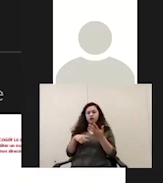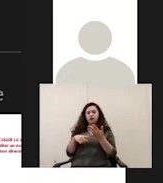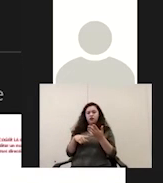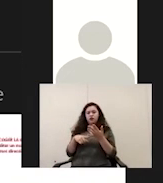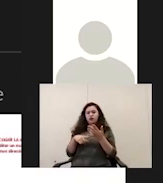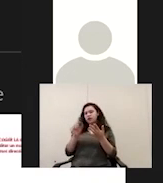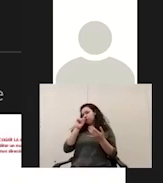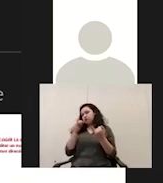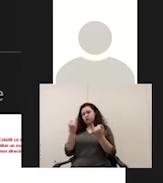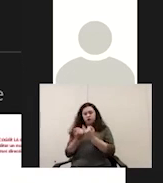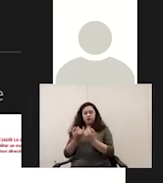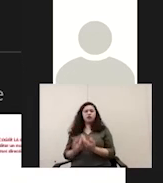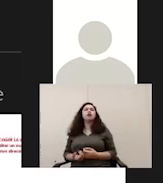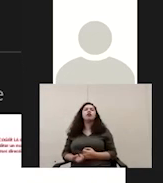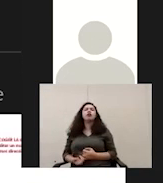prácticamente lo mismo.